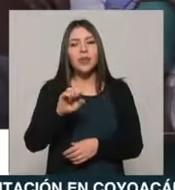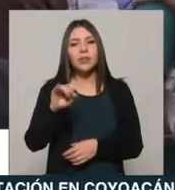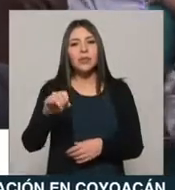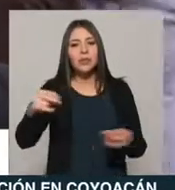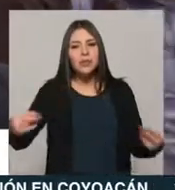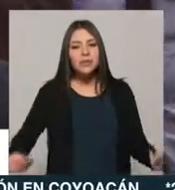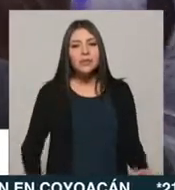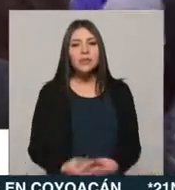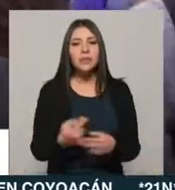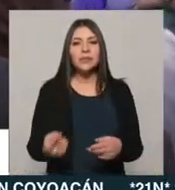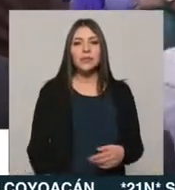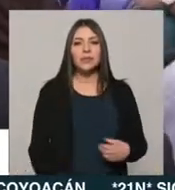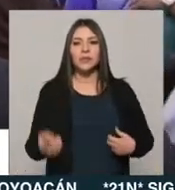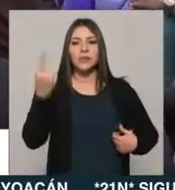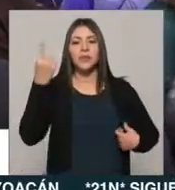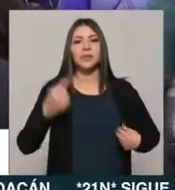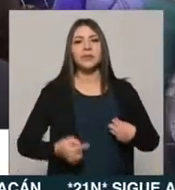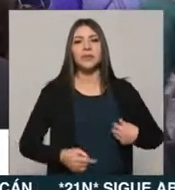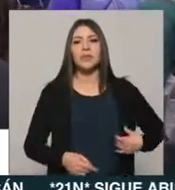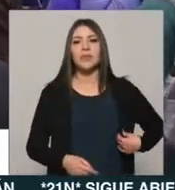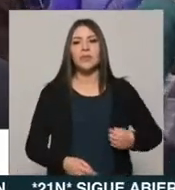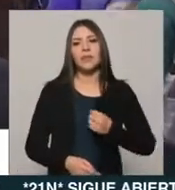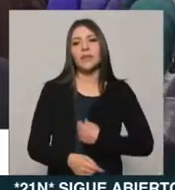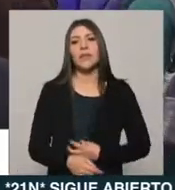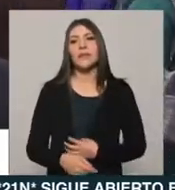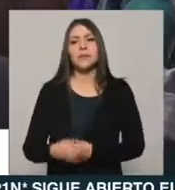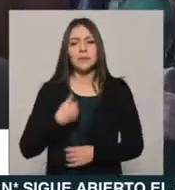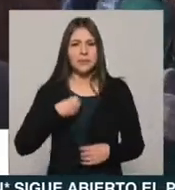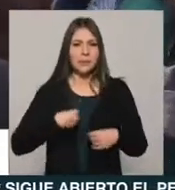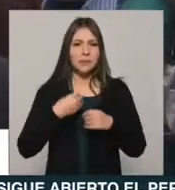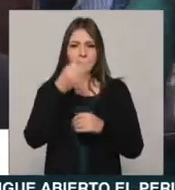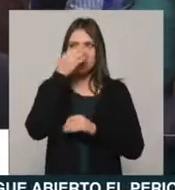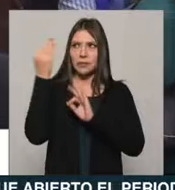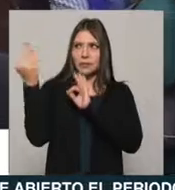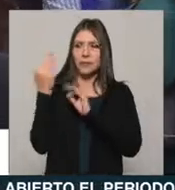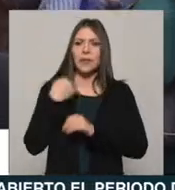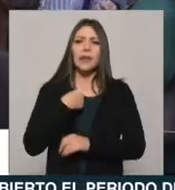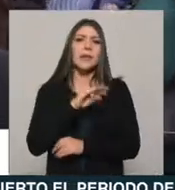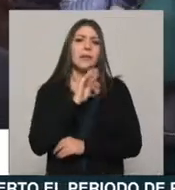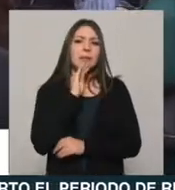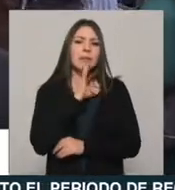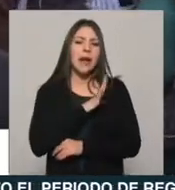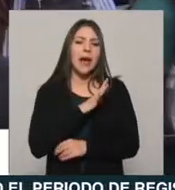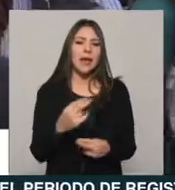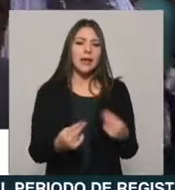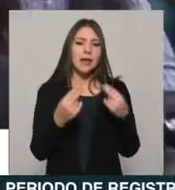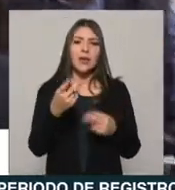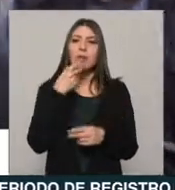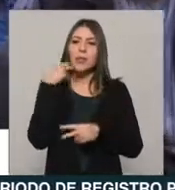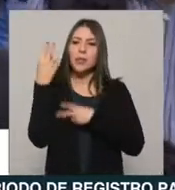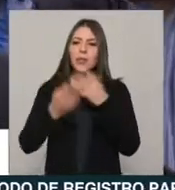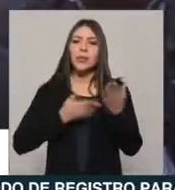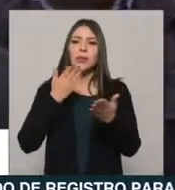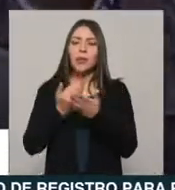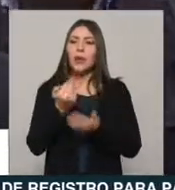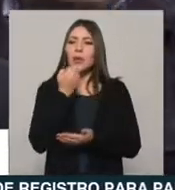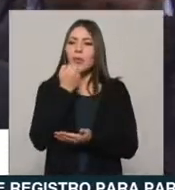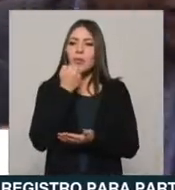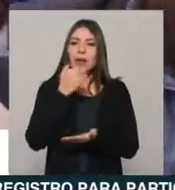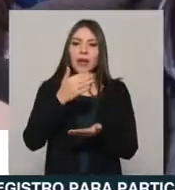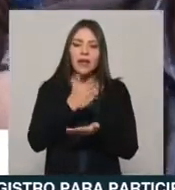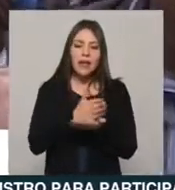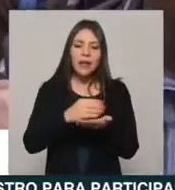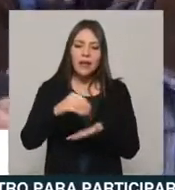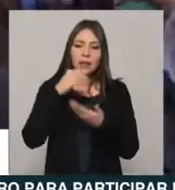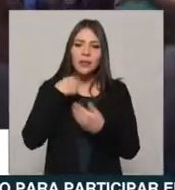yo tengo, mi madre un negocio y ya él iba a comer sus taquitos, entonces ahí es cuando lo empecé a conocer,